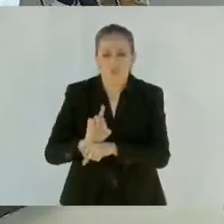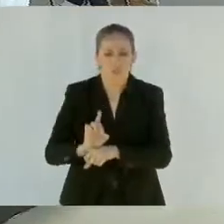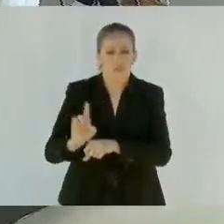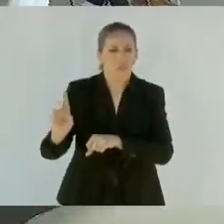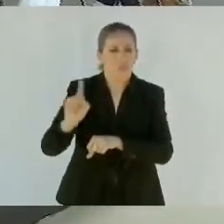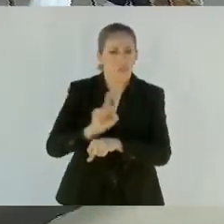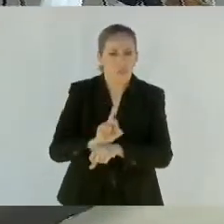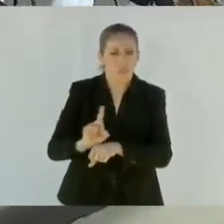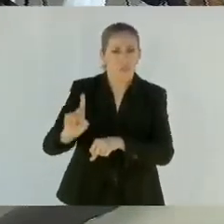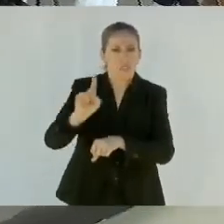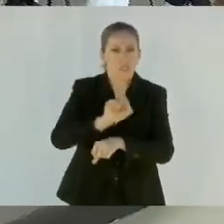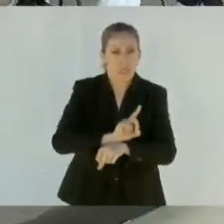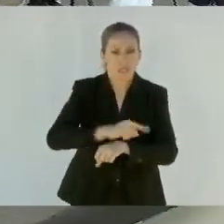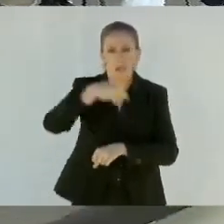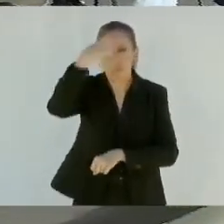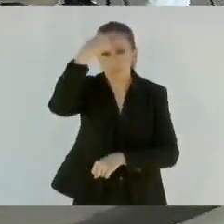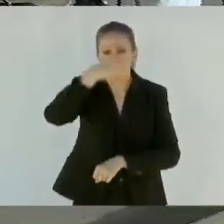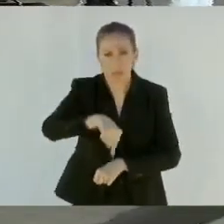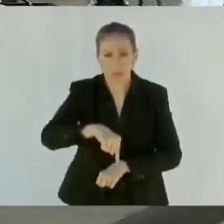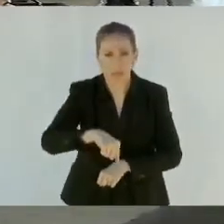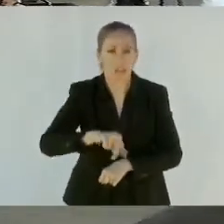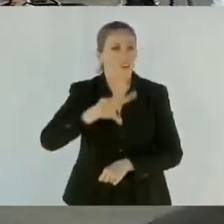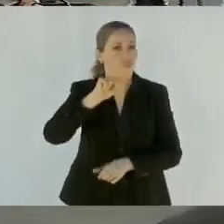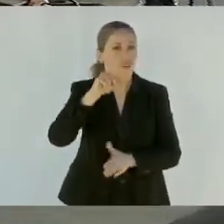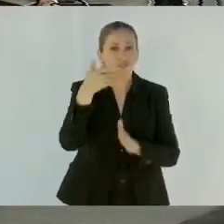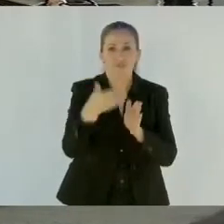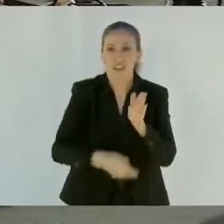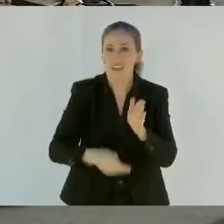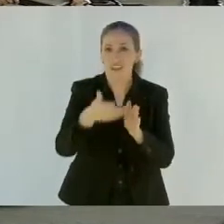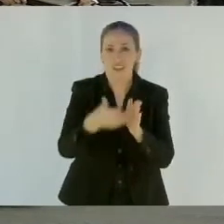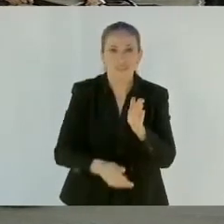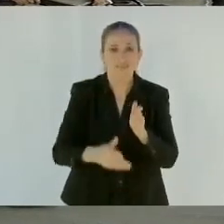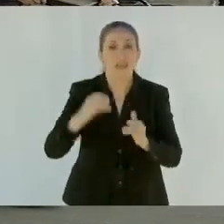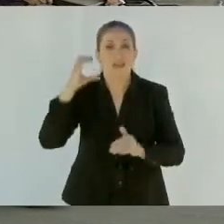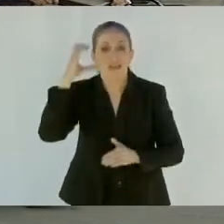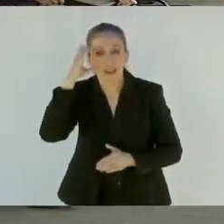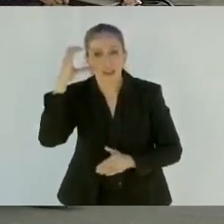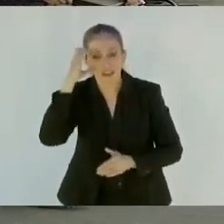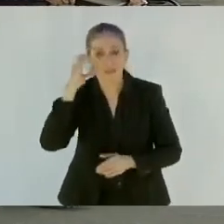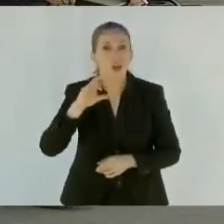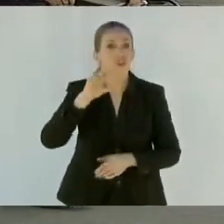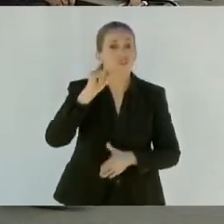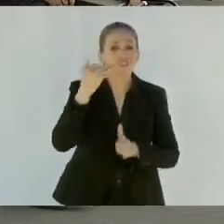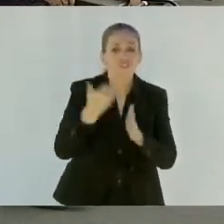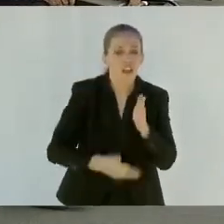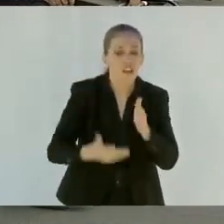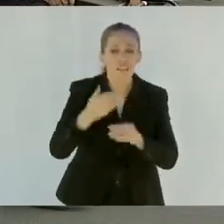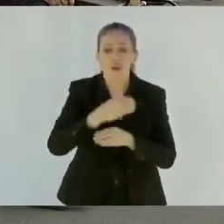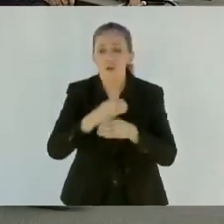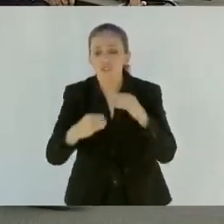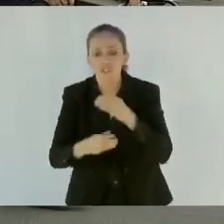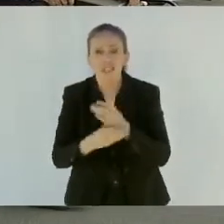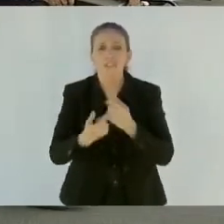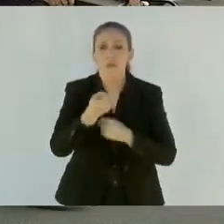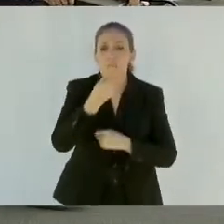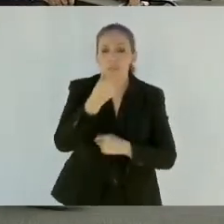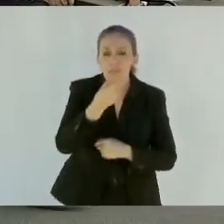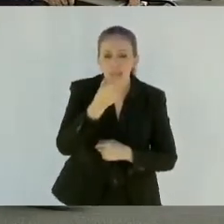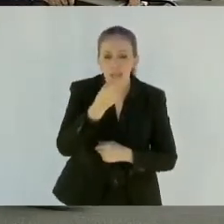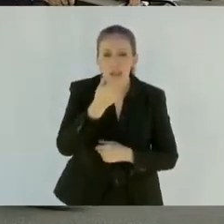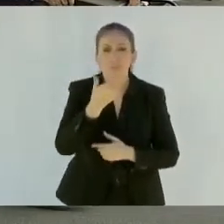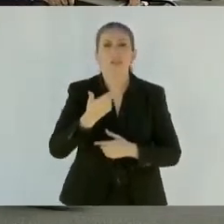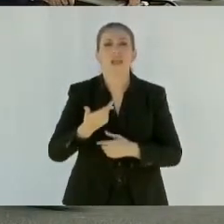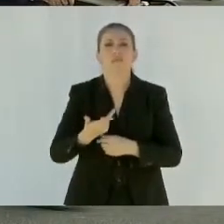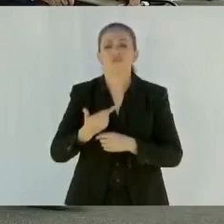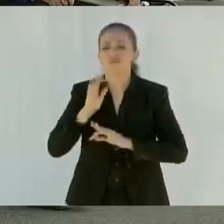diariamente para que no falten las camas, no falten equipos, no falten medicamentos y no